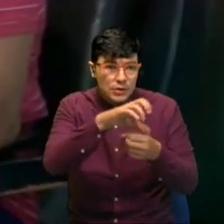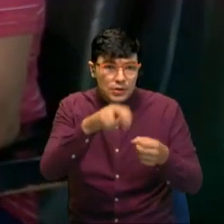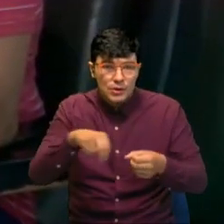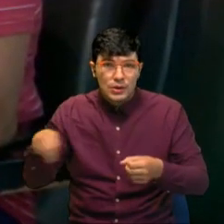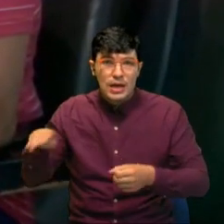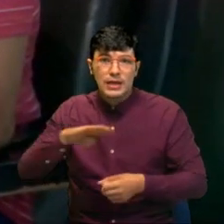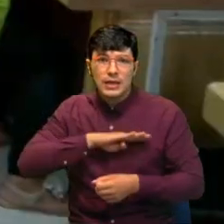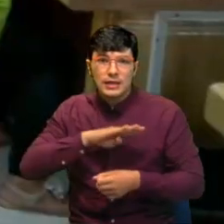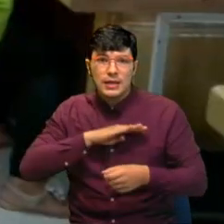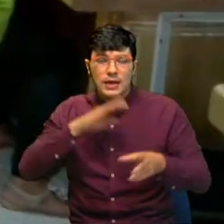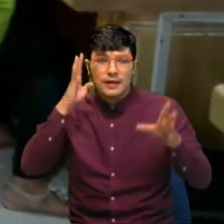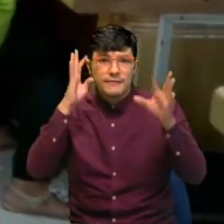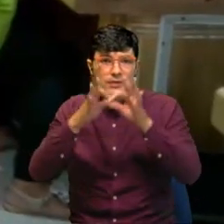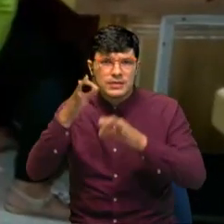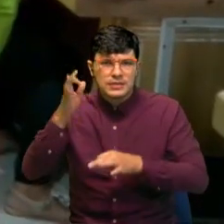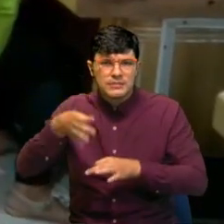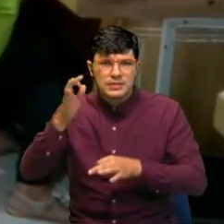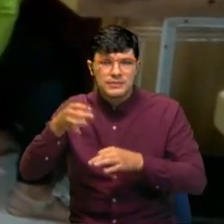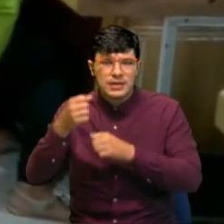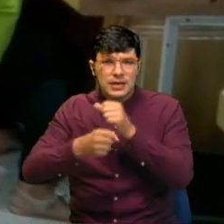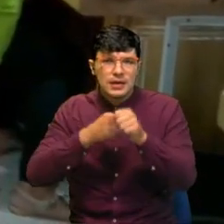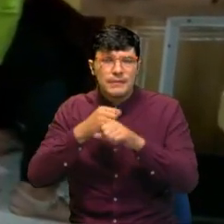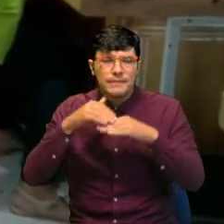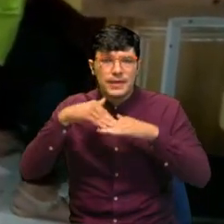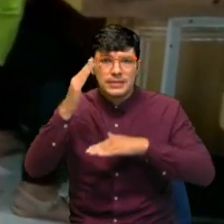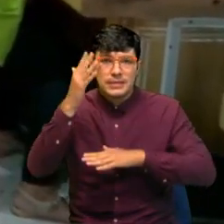ha destinado un poco más de cinco mil millones de pesos